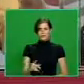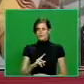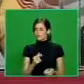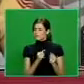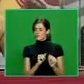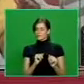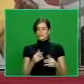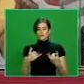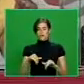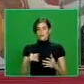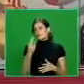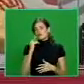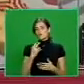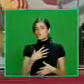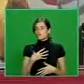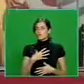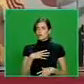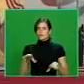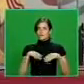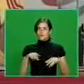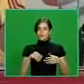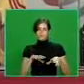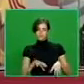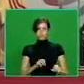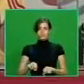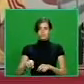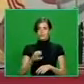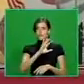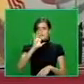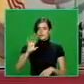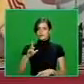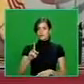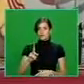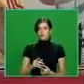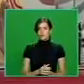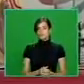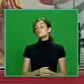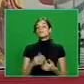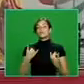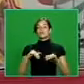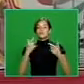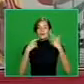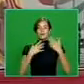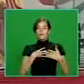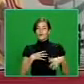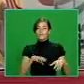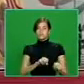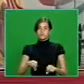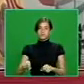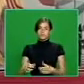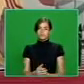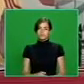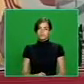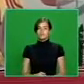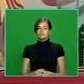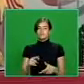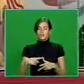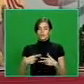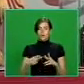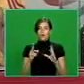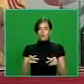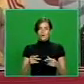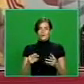los hijos de Bolívar para los hijos de Chávez eso está negado totalmente Así que